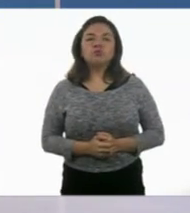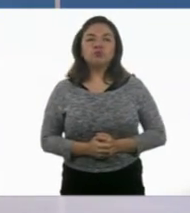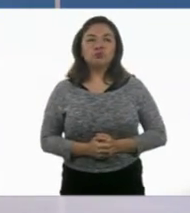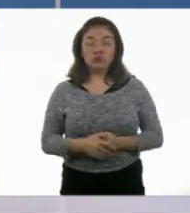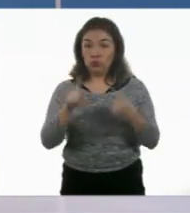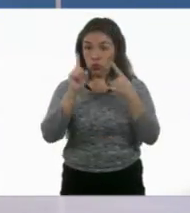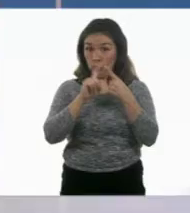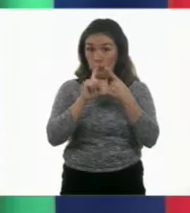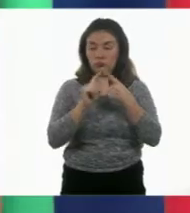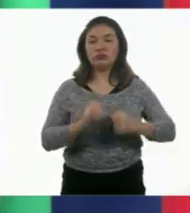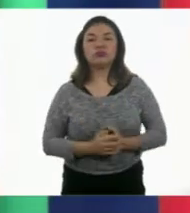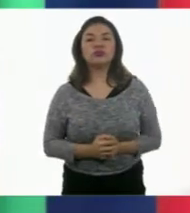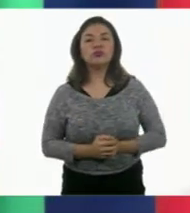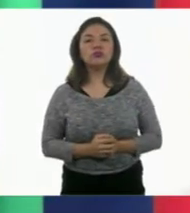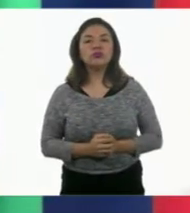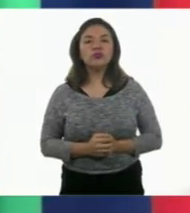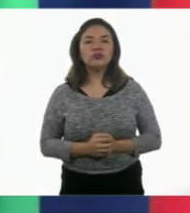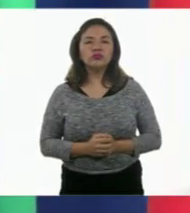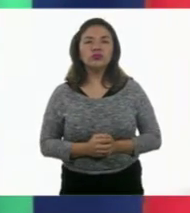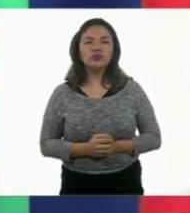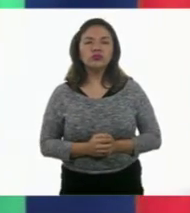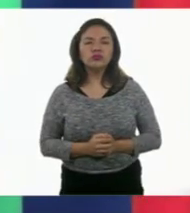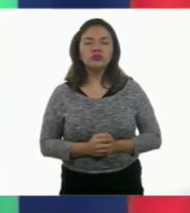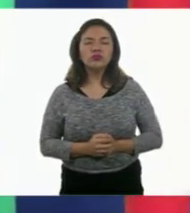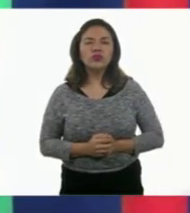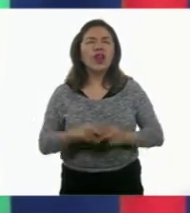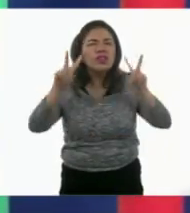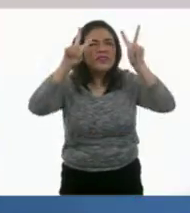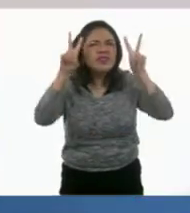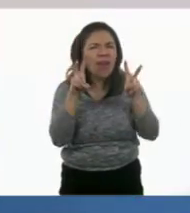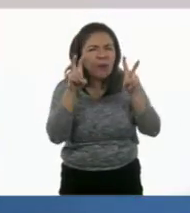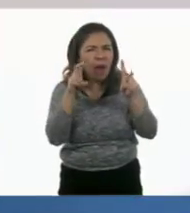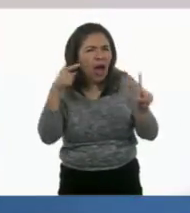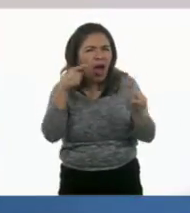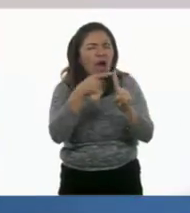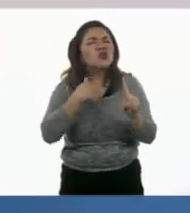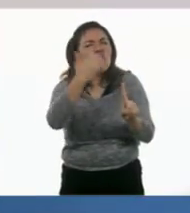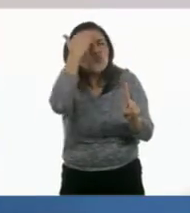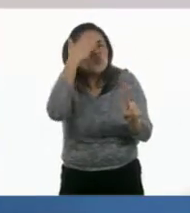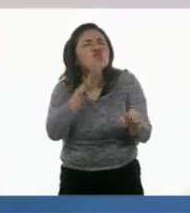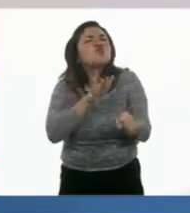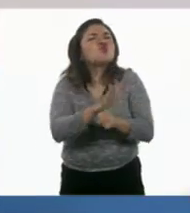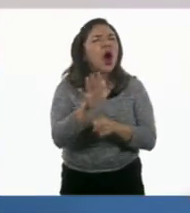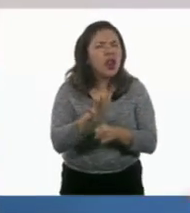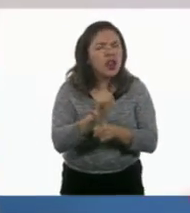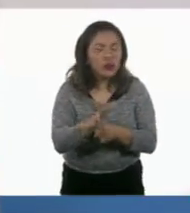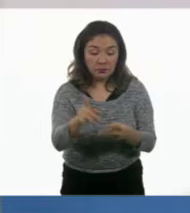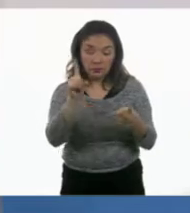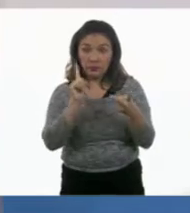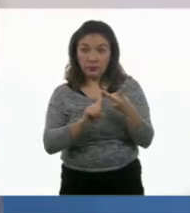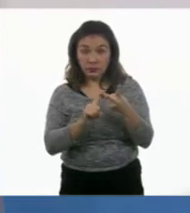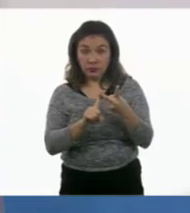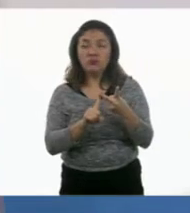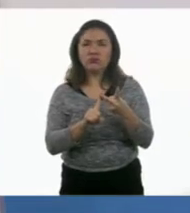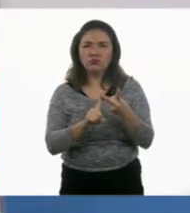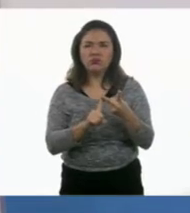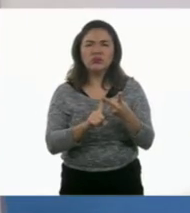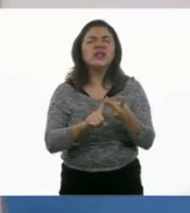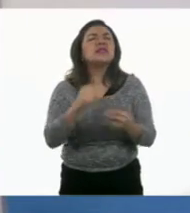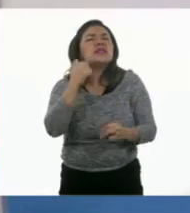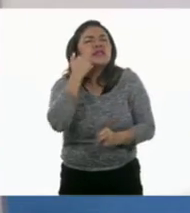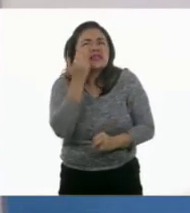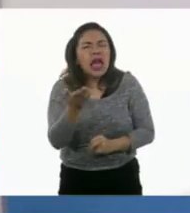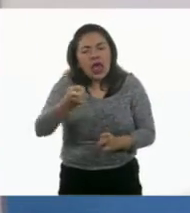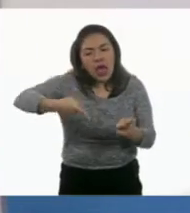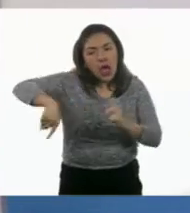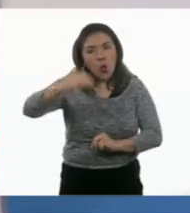pregunta número 1. ¿Qué conozco del tema? Pregunta número 2. ¿Qué quisieran conocer los